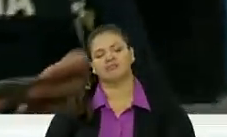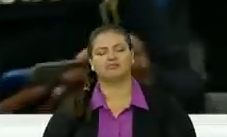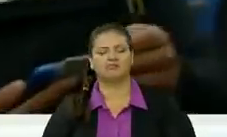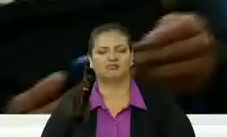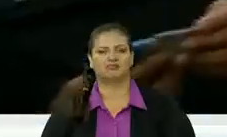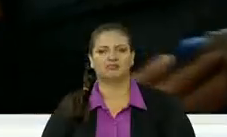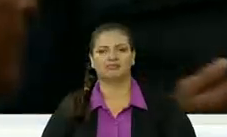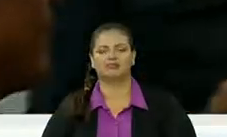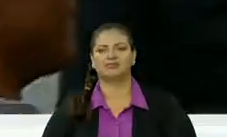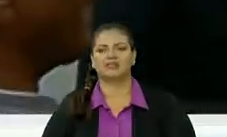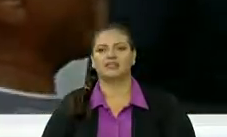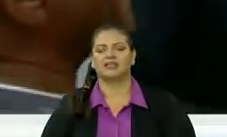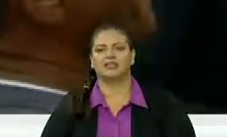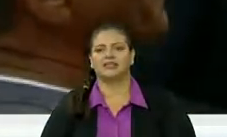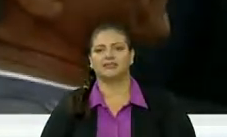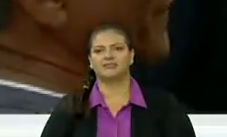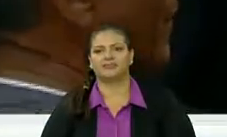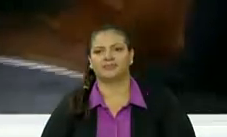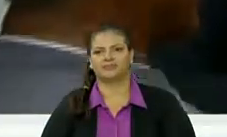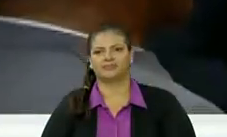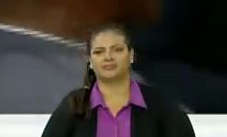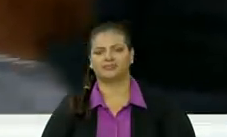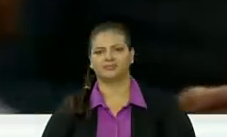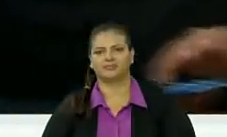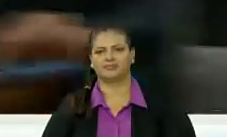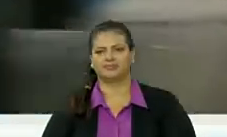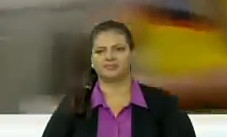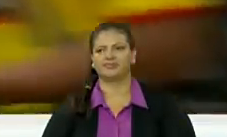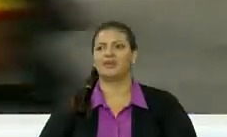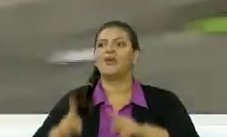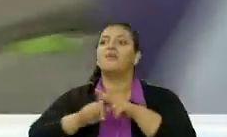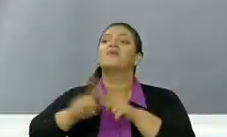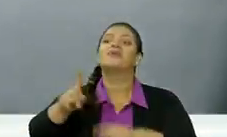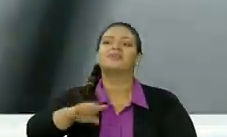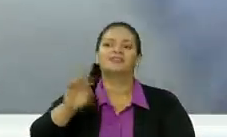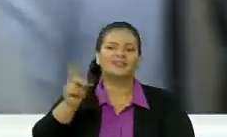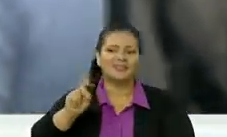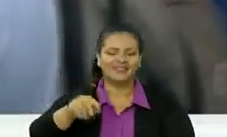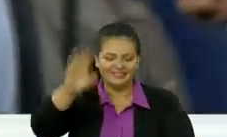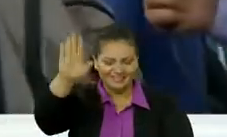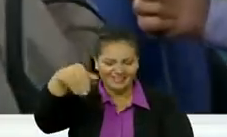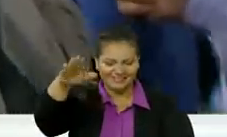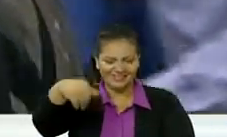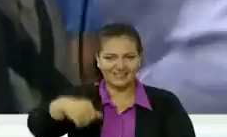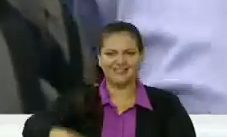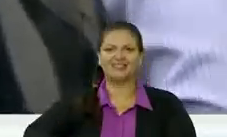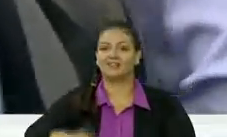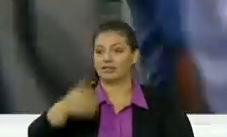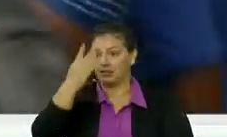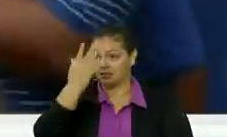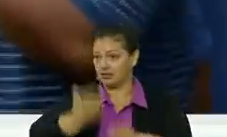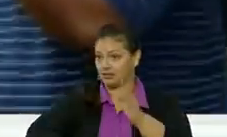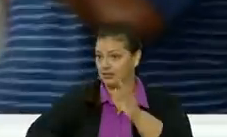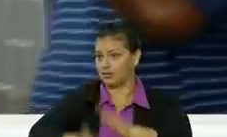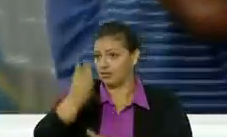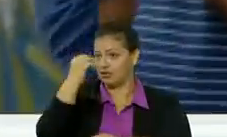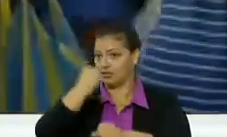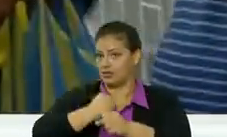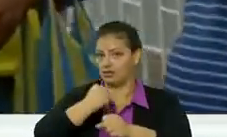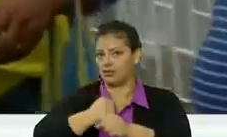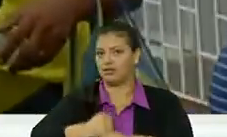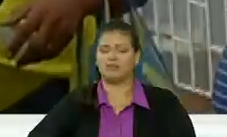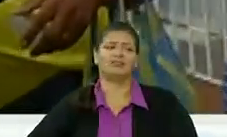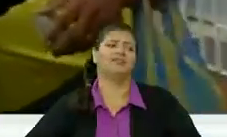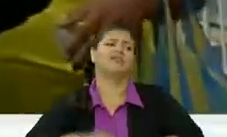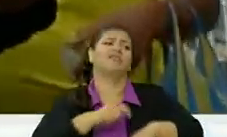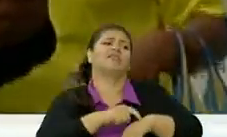A ver, vamos por acá. No se me escape, amigo. ¿Va a trabajar también usted? ¿Se le hace tarde, amigo, para ir a laborar? También se le hace